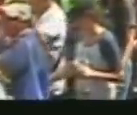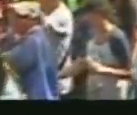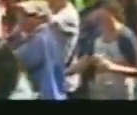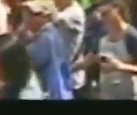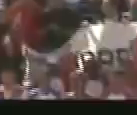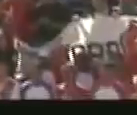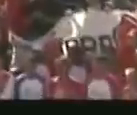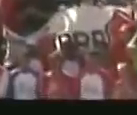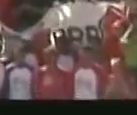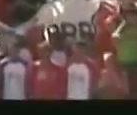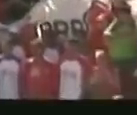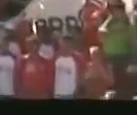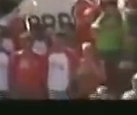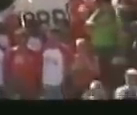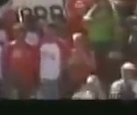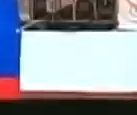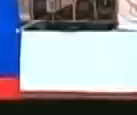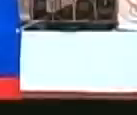Hay volumen allá.